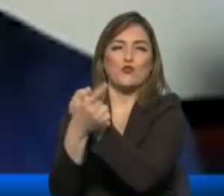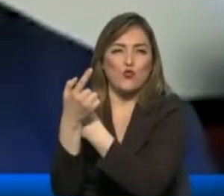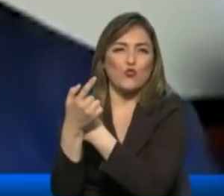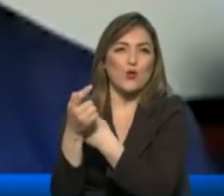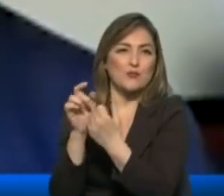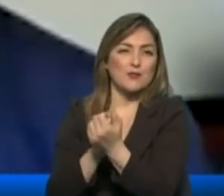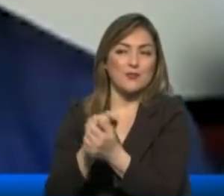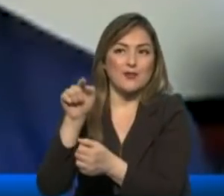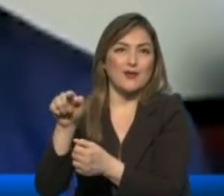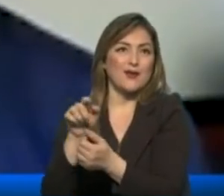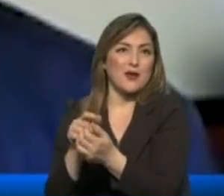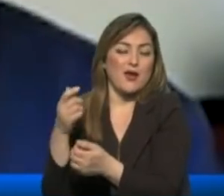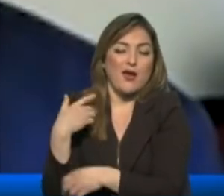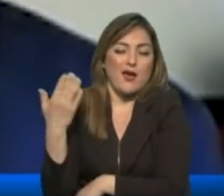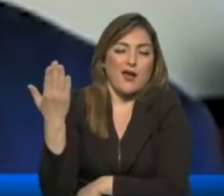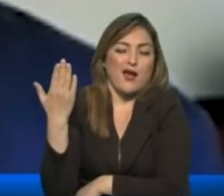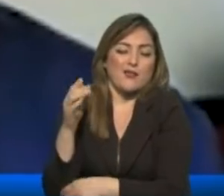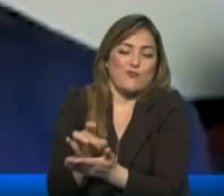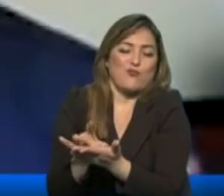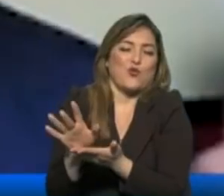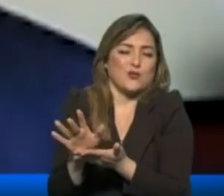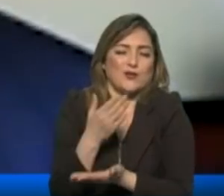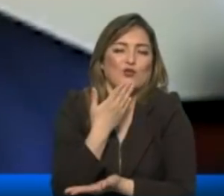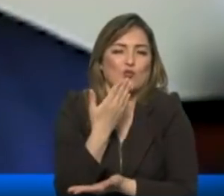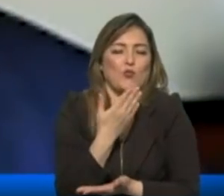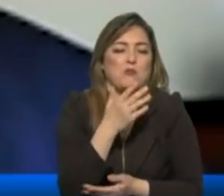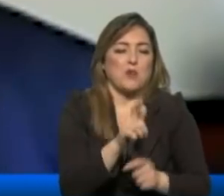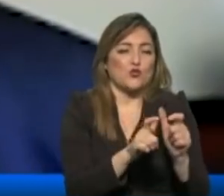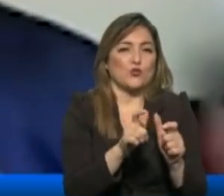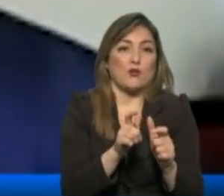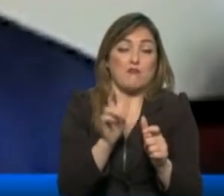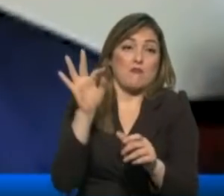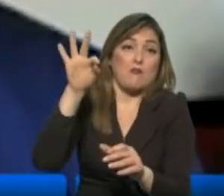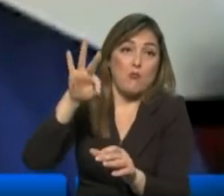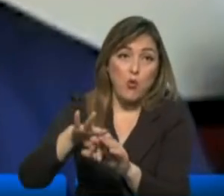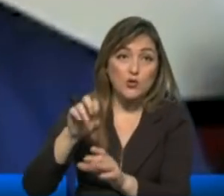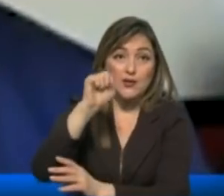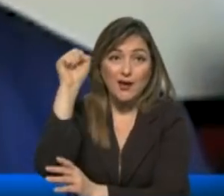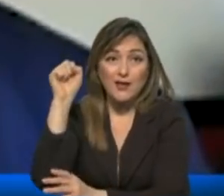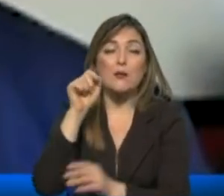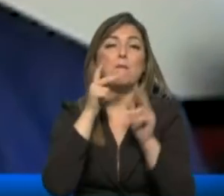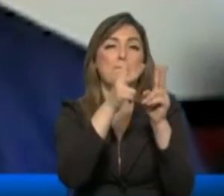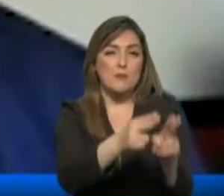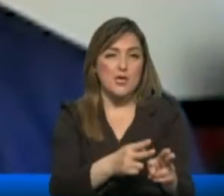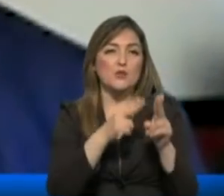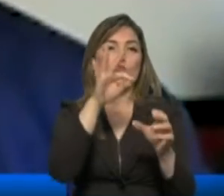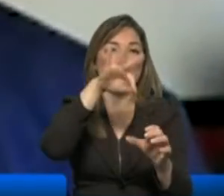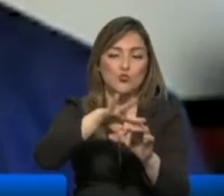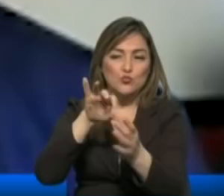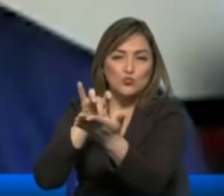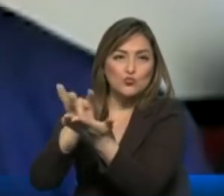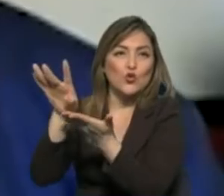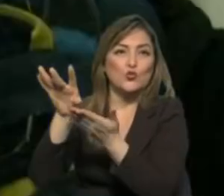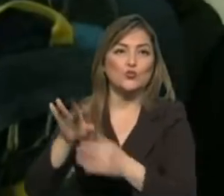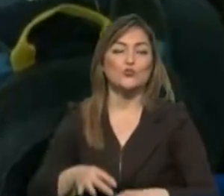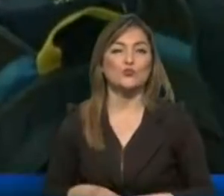la revocatoria del mandato, lo que posibilita que el pueblo que lo elige pueblo le destituya en